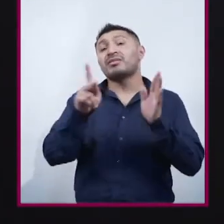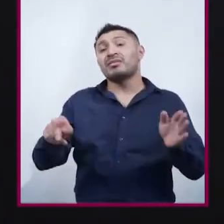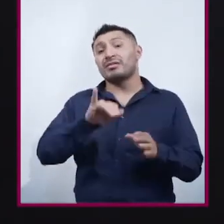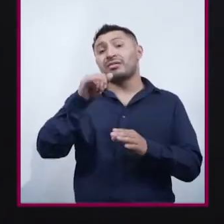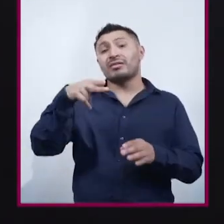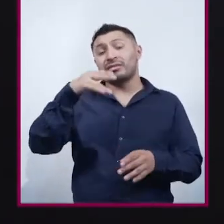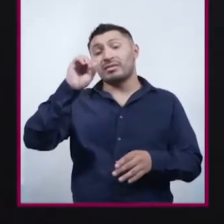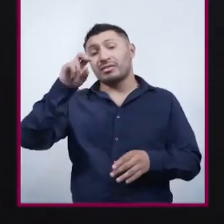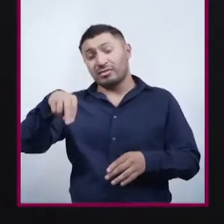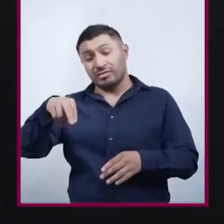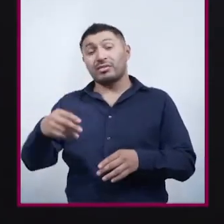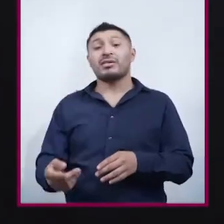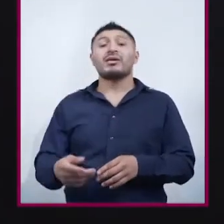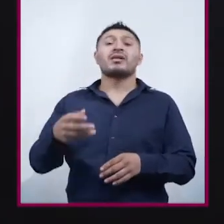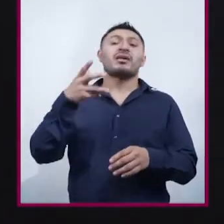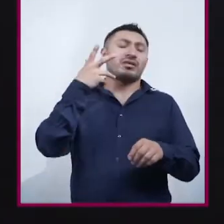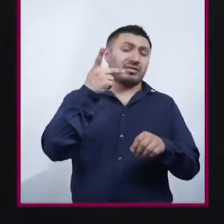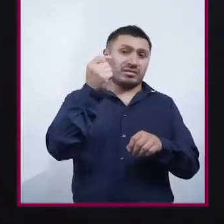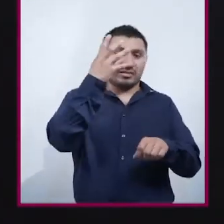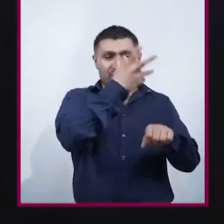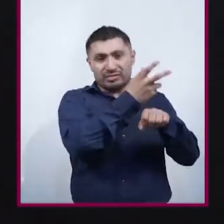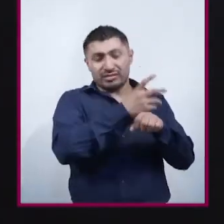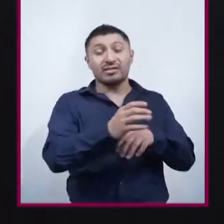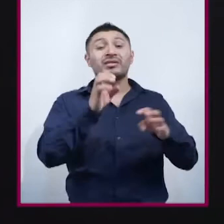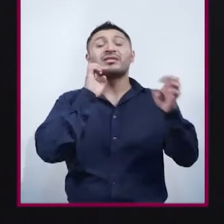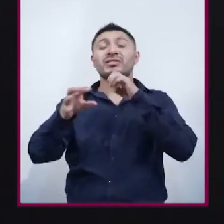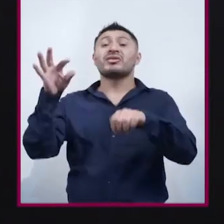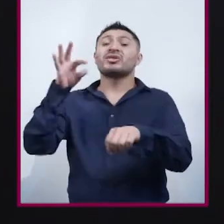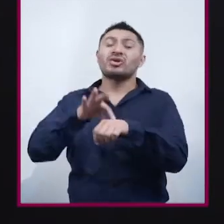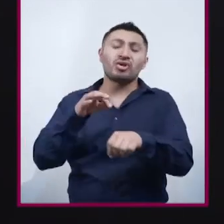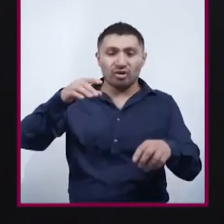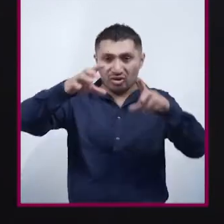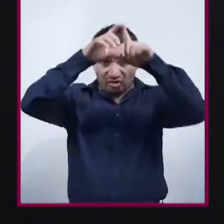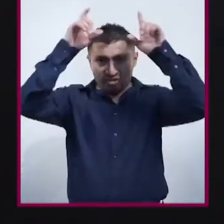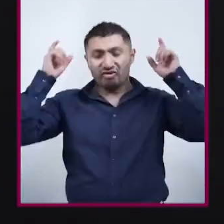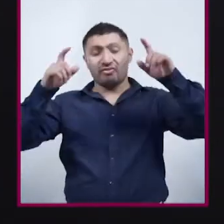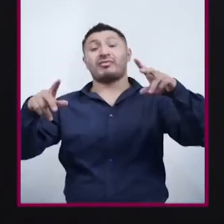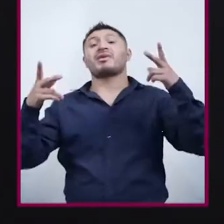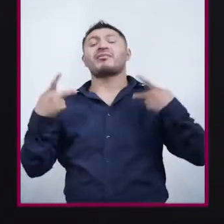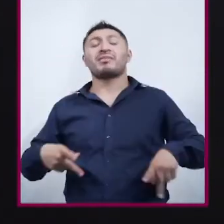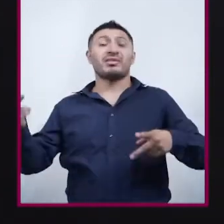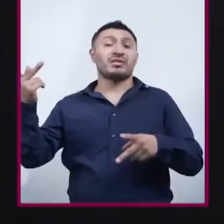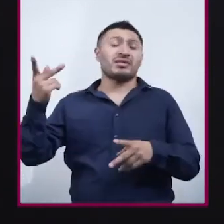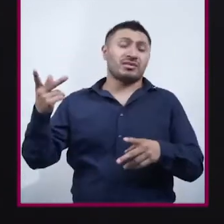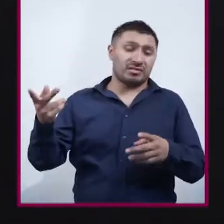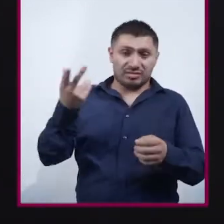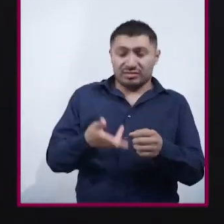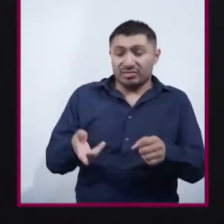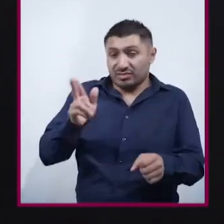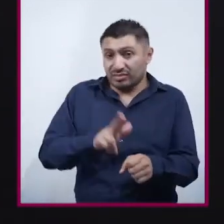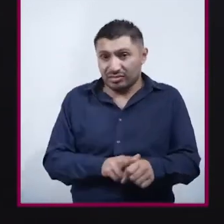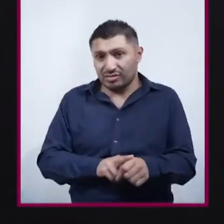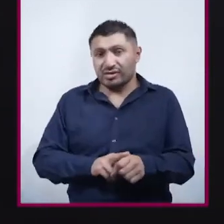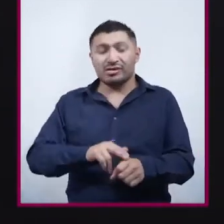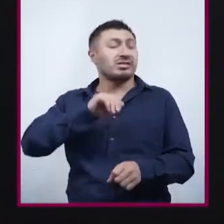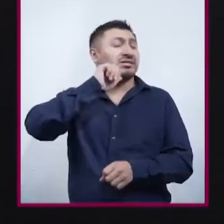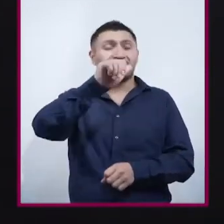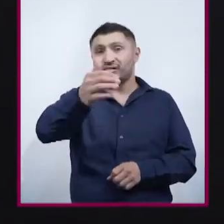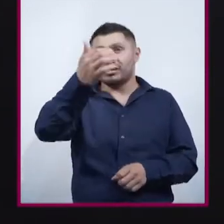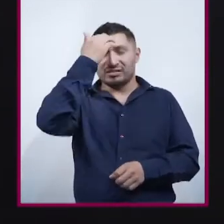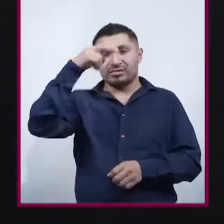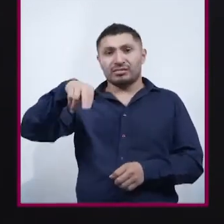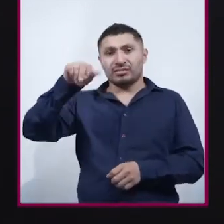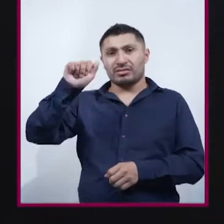John Martin de una cadena de televisión americana entrevistó a doctores, enfermeras y funcionarios del hospital Kuwaití.